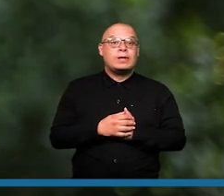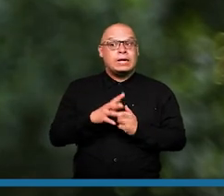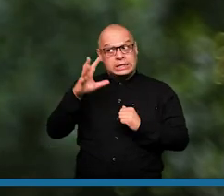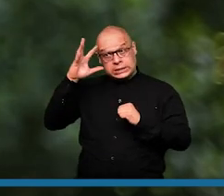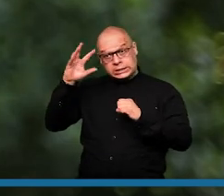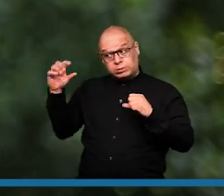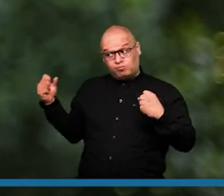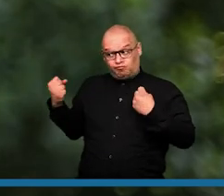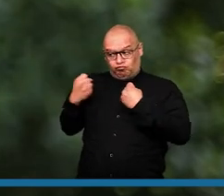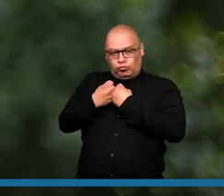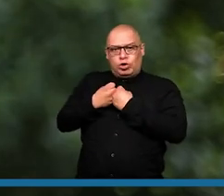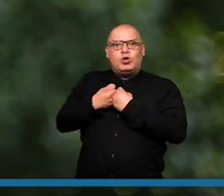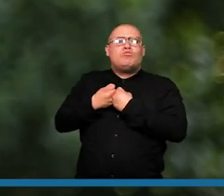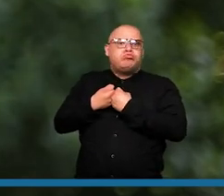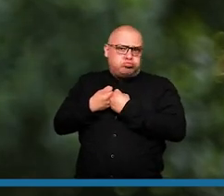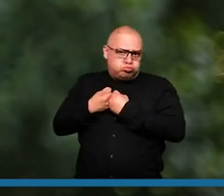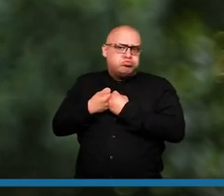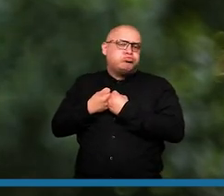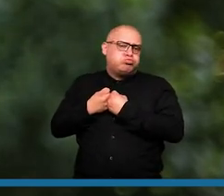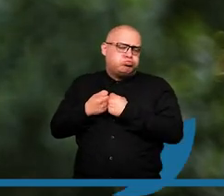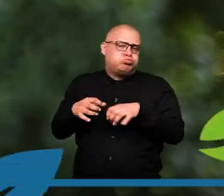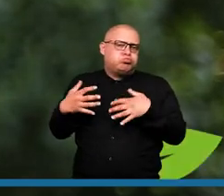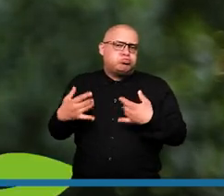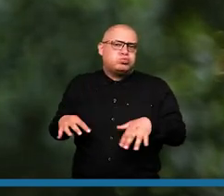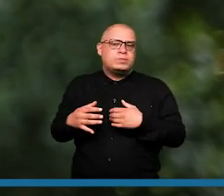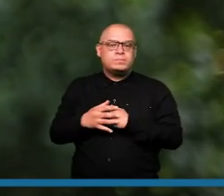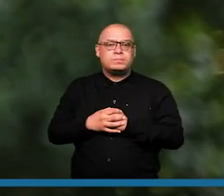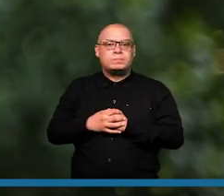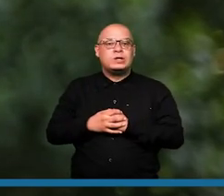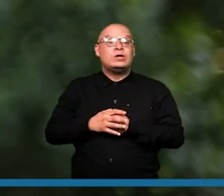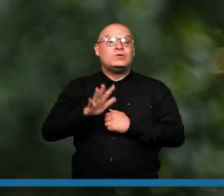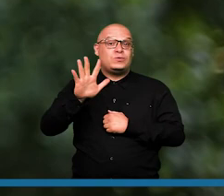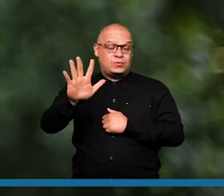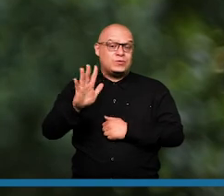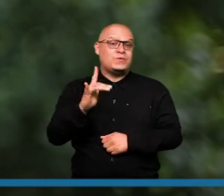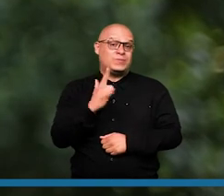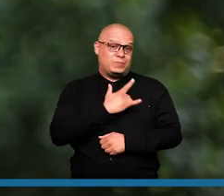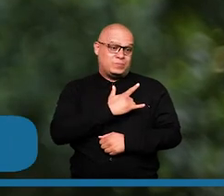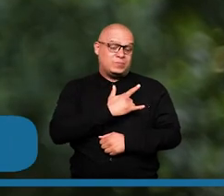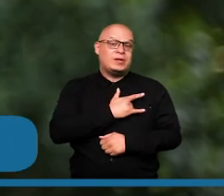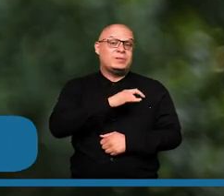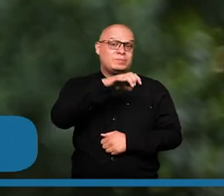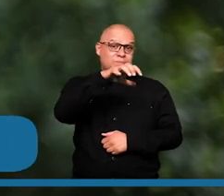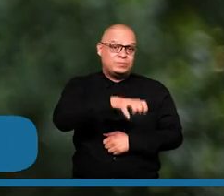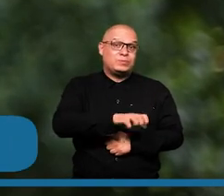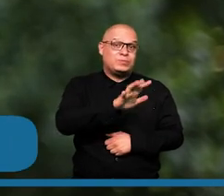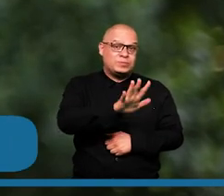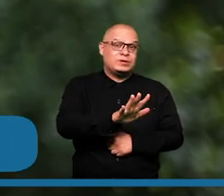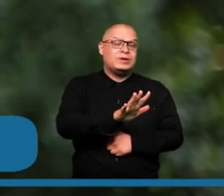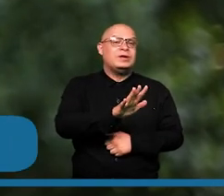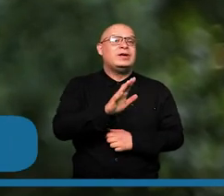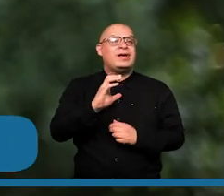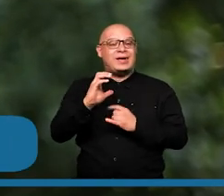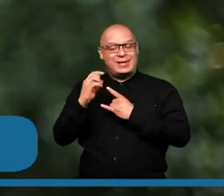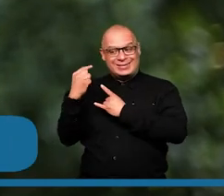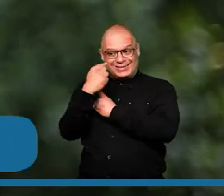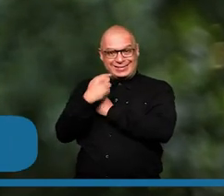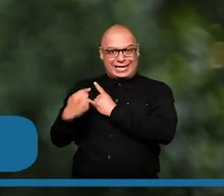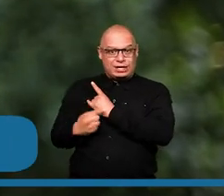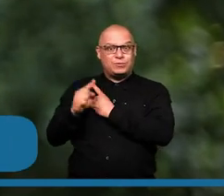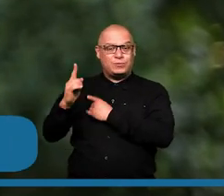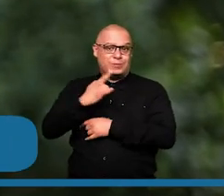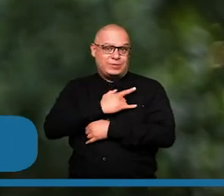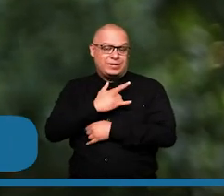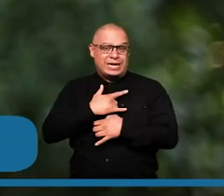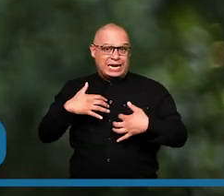tiene el Área Metropolitana del Valle de Aburrá es la Facultad de Medicina Veterinaria y Zootecnia de la Universidad CES. Su personal presta